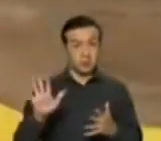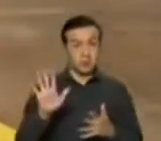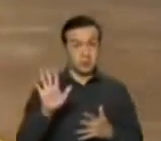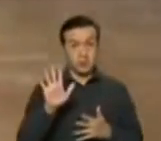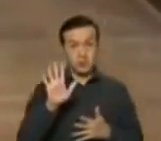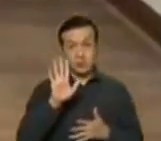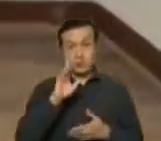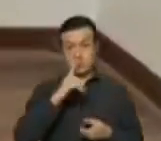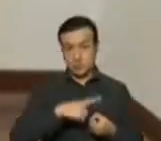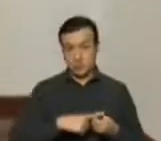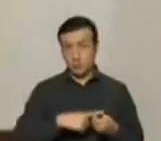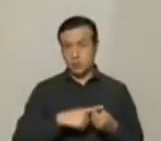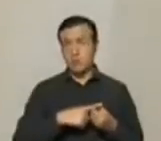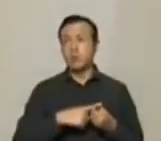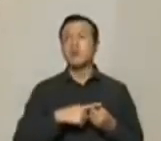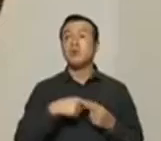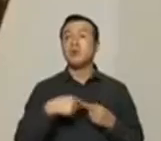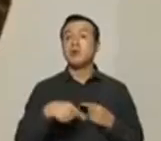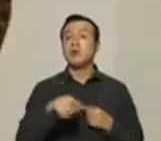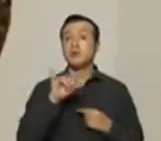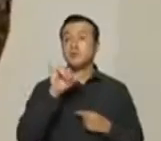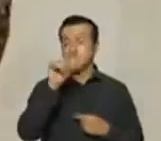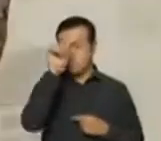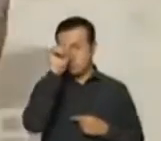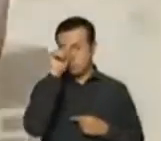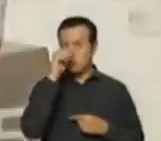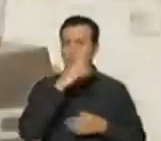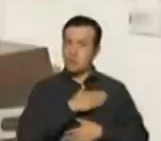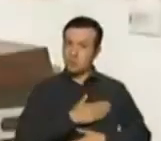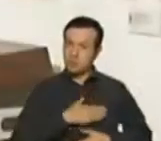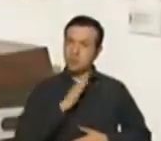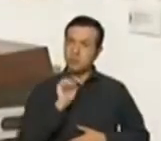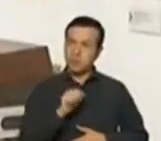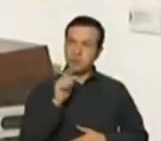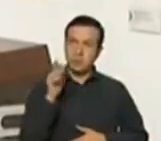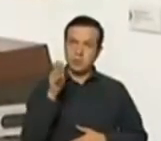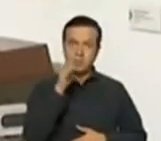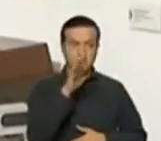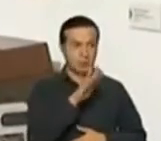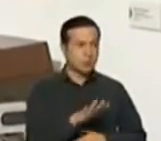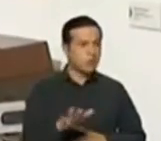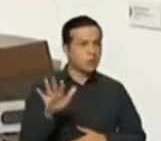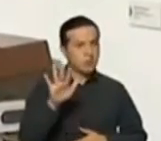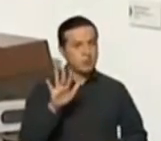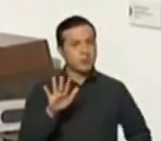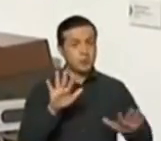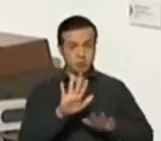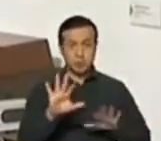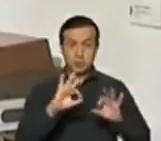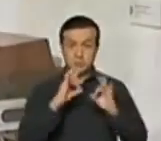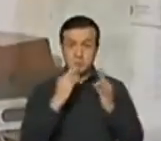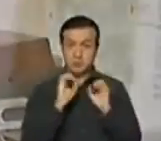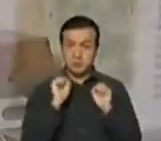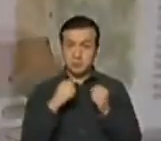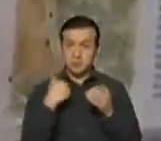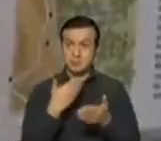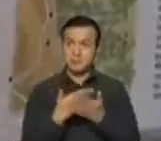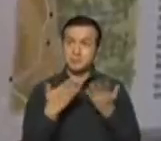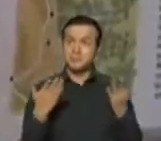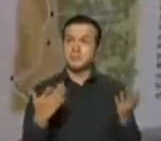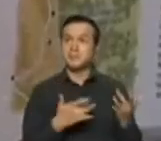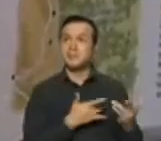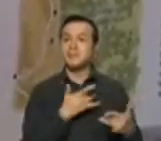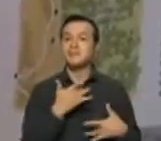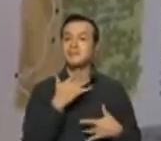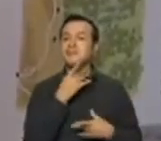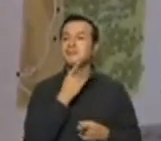ciudad. Este fin de semana, aprovecha la oportunidad de recorrer cada uno de estos sitios en familia. Y déjese